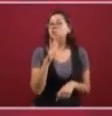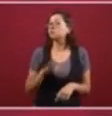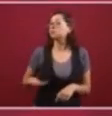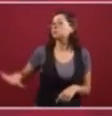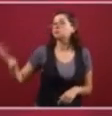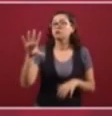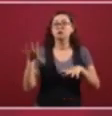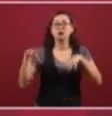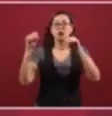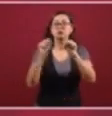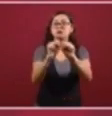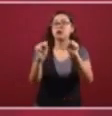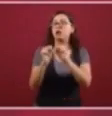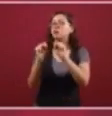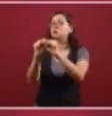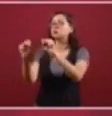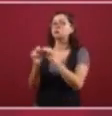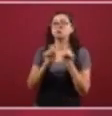queda como